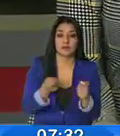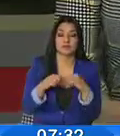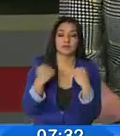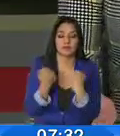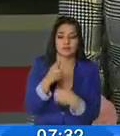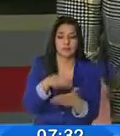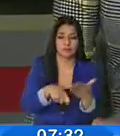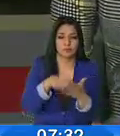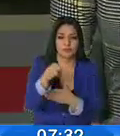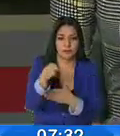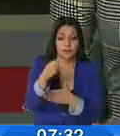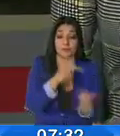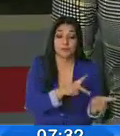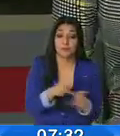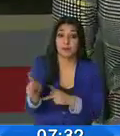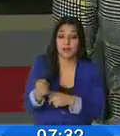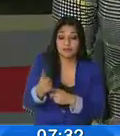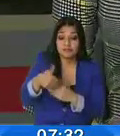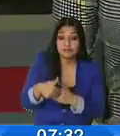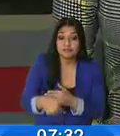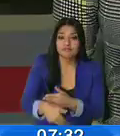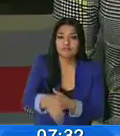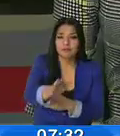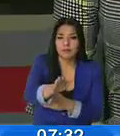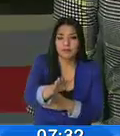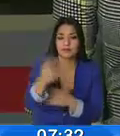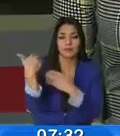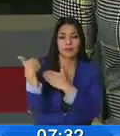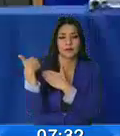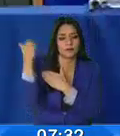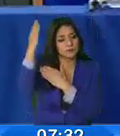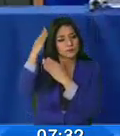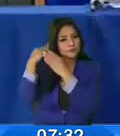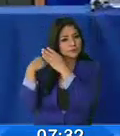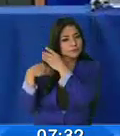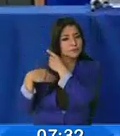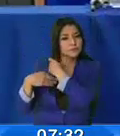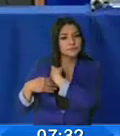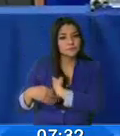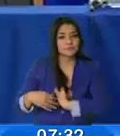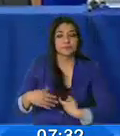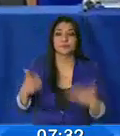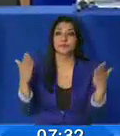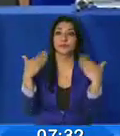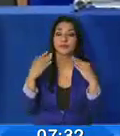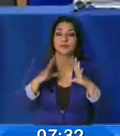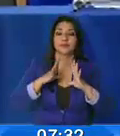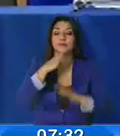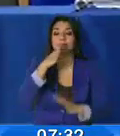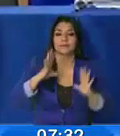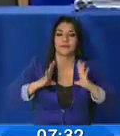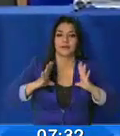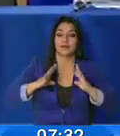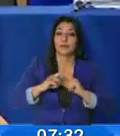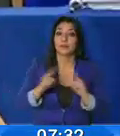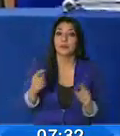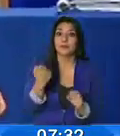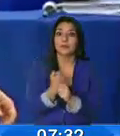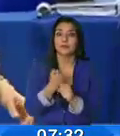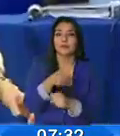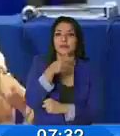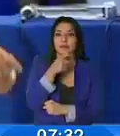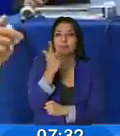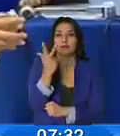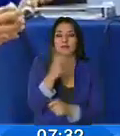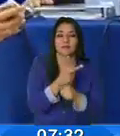Social. Ellos prevén que les quedan pocos días en aquellos cargos. Guayaquil está de feriado, pero quienes sí laboraron fueron estos